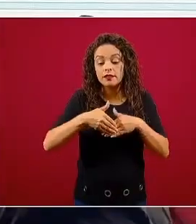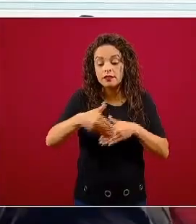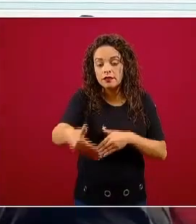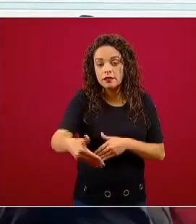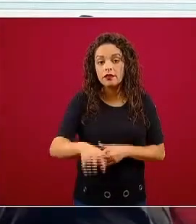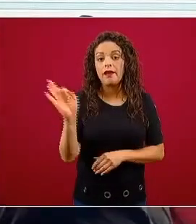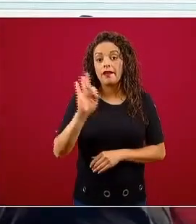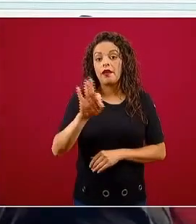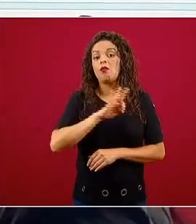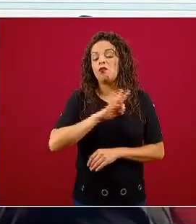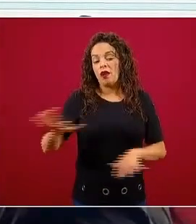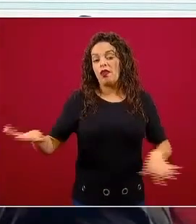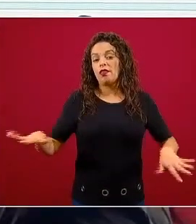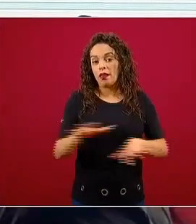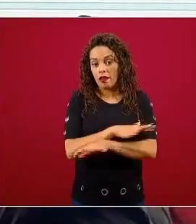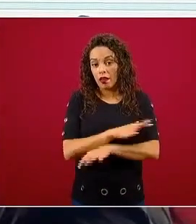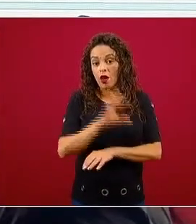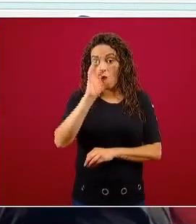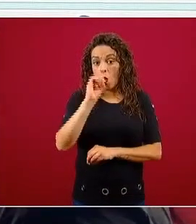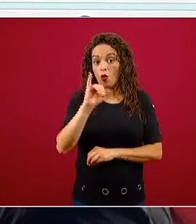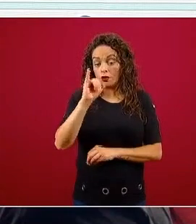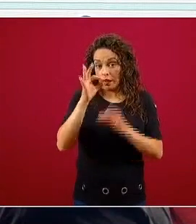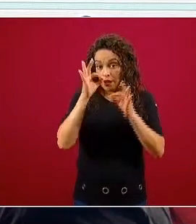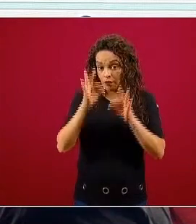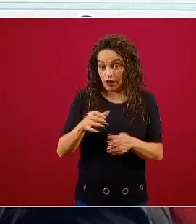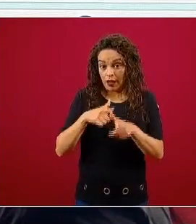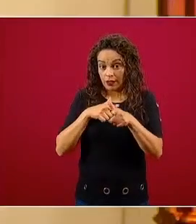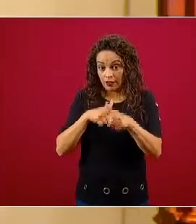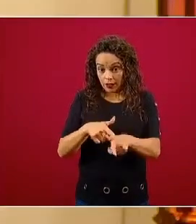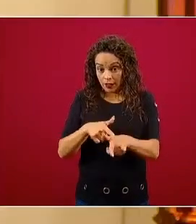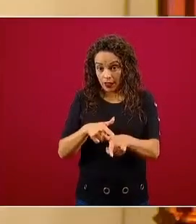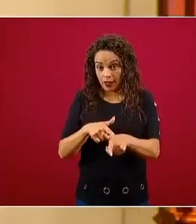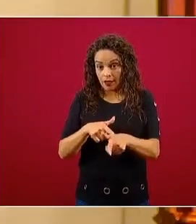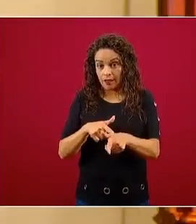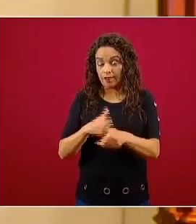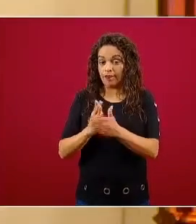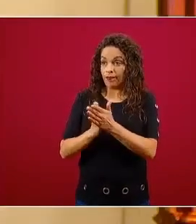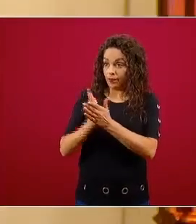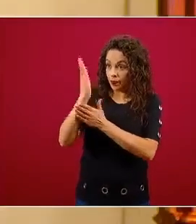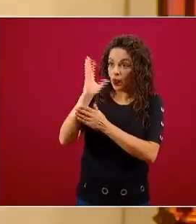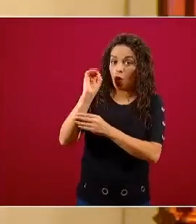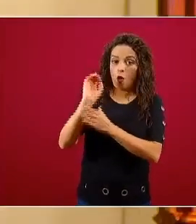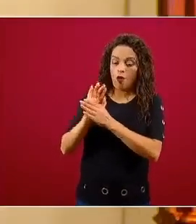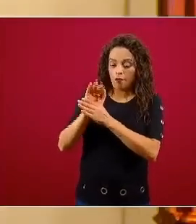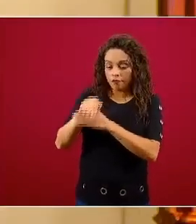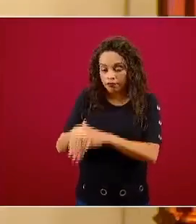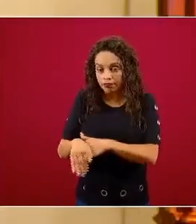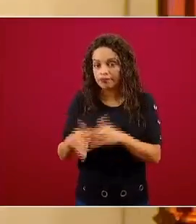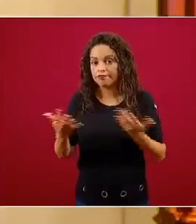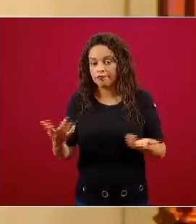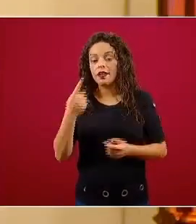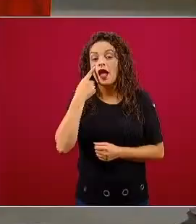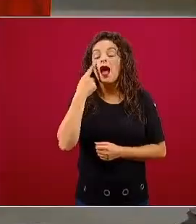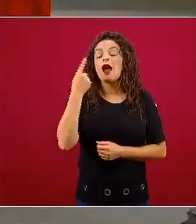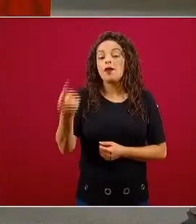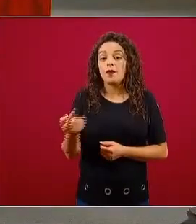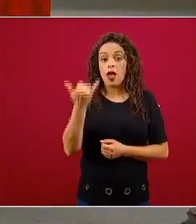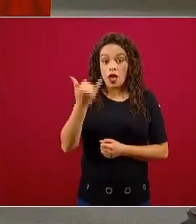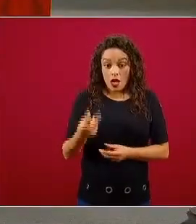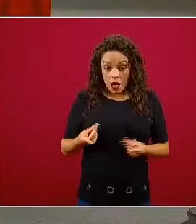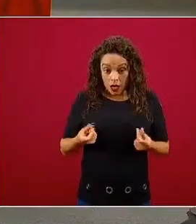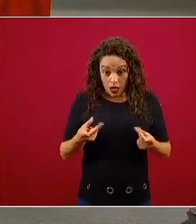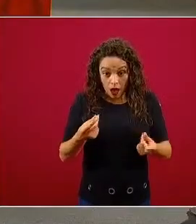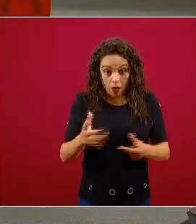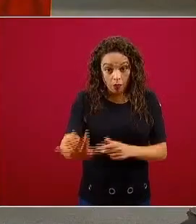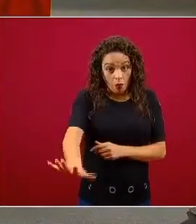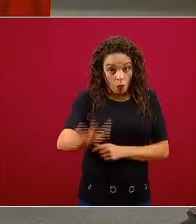decir que realmente Hidalgo continúe con una tendencia ascendente, igual y no con la misma velocidad que vimos